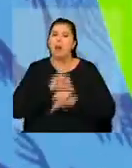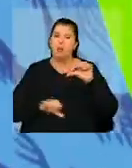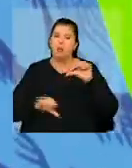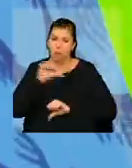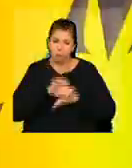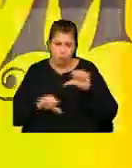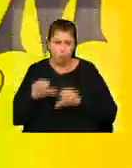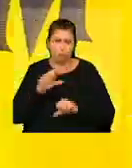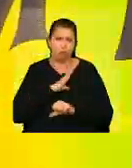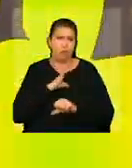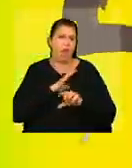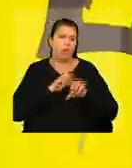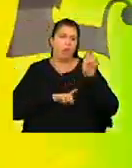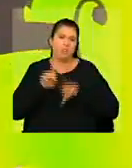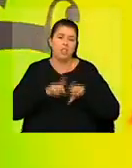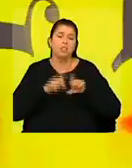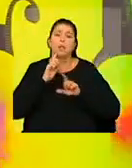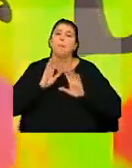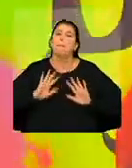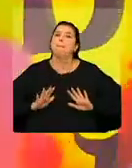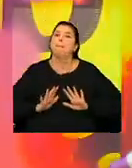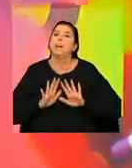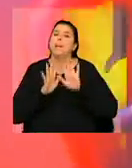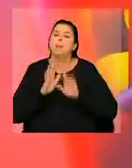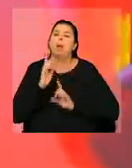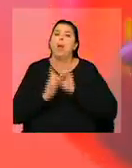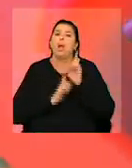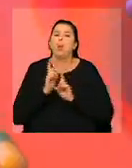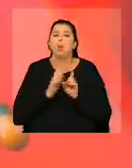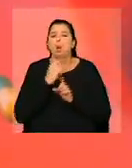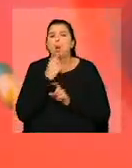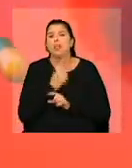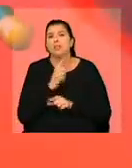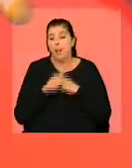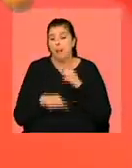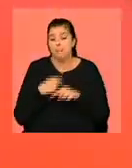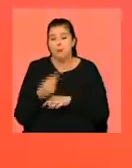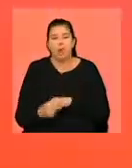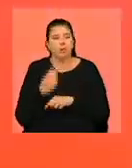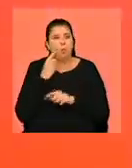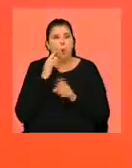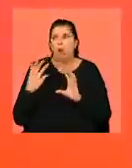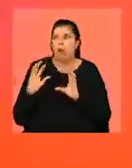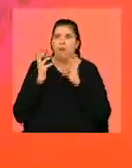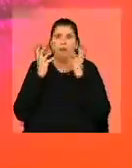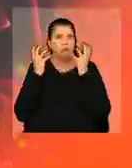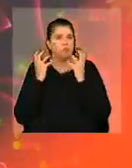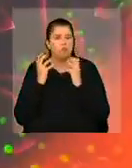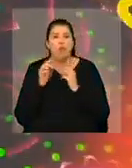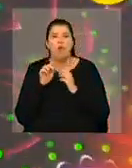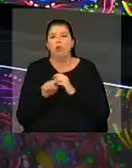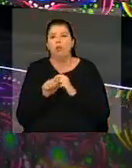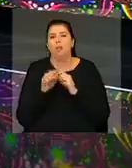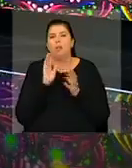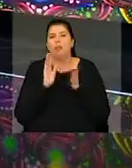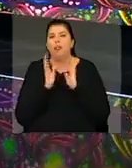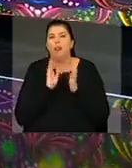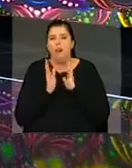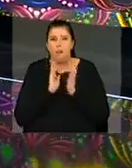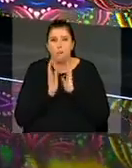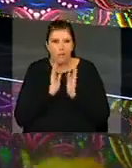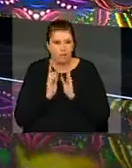están, de alguna manera, preparando el terreno para lo que algunos especialistas llaman la próxima gran revolución de las terapias